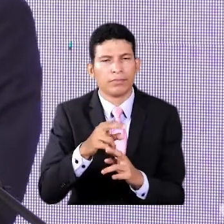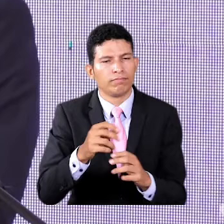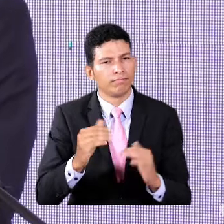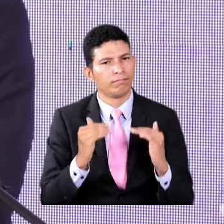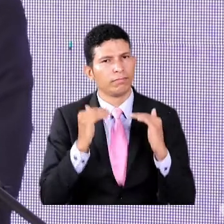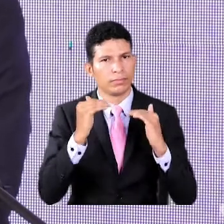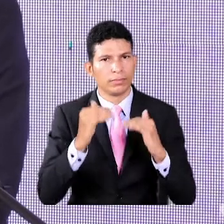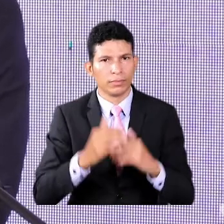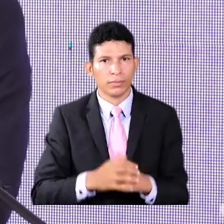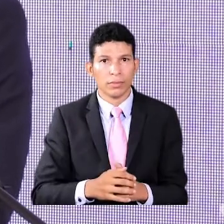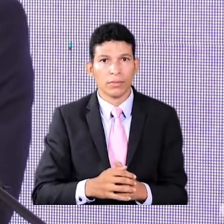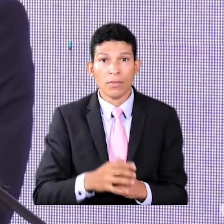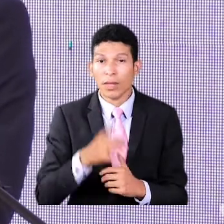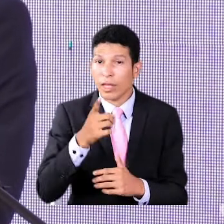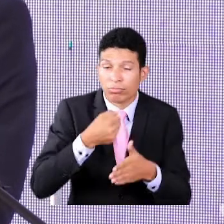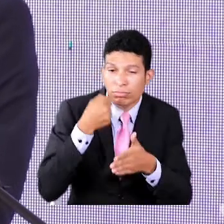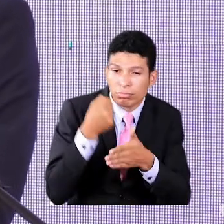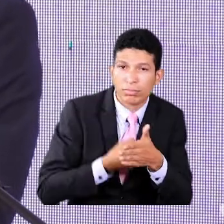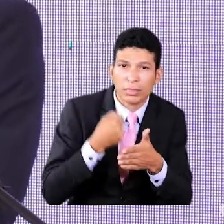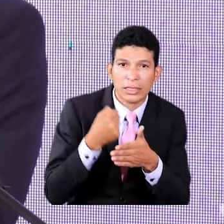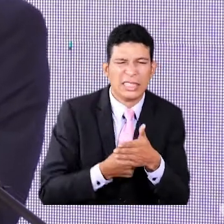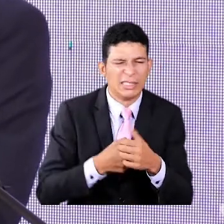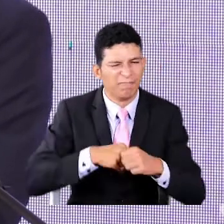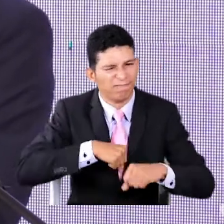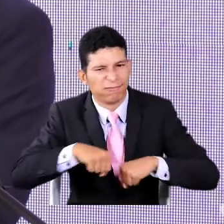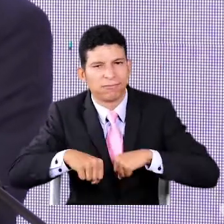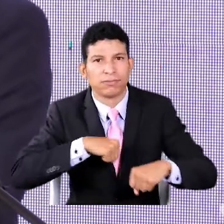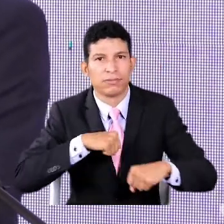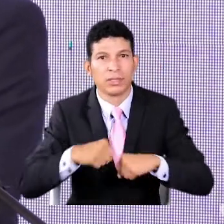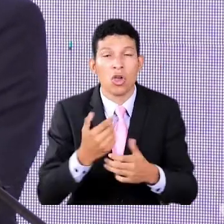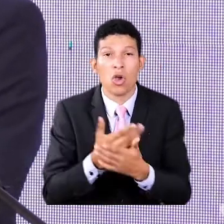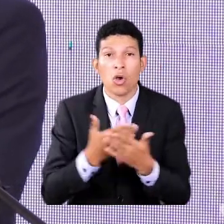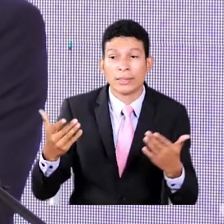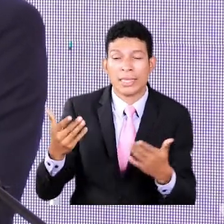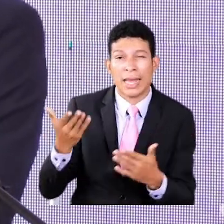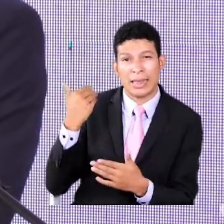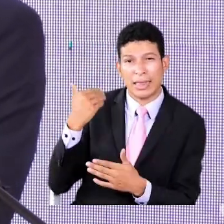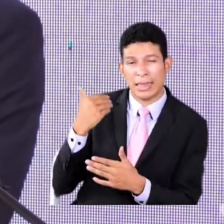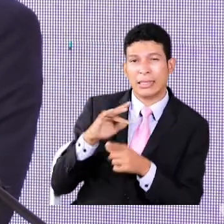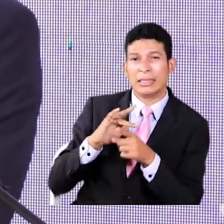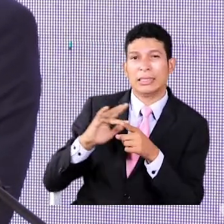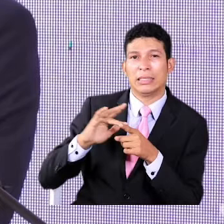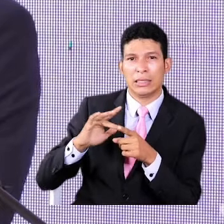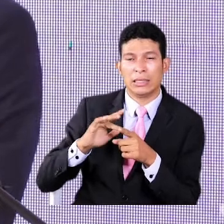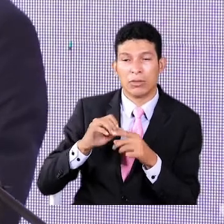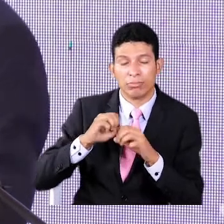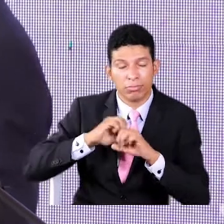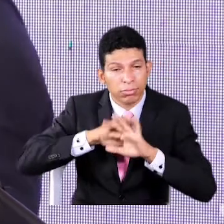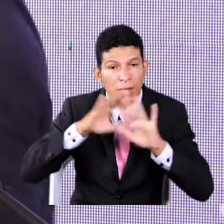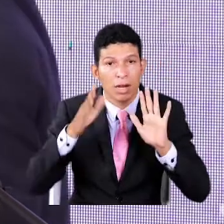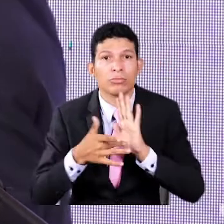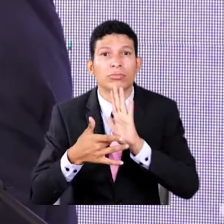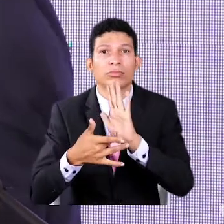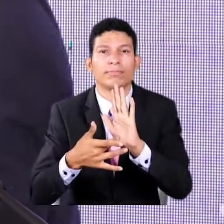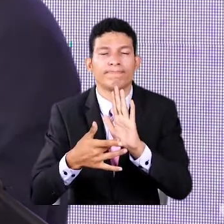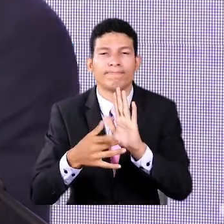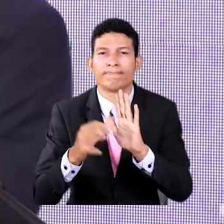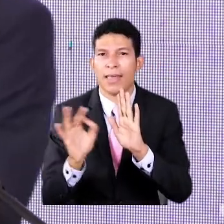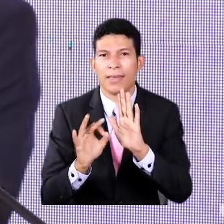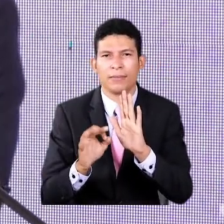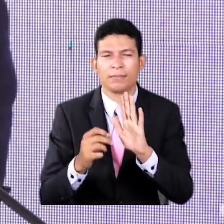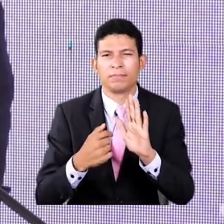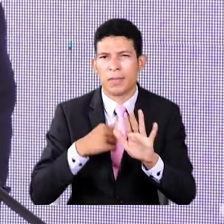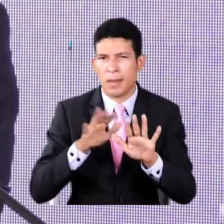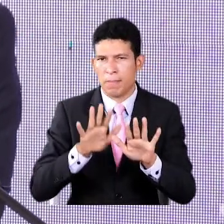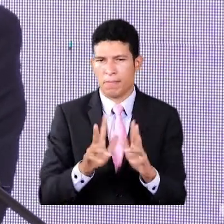sin su perseverancia las atrocidades sufridas no se habrían revelado y aquí yo quisiera hacer una pausa sobre